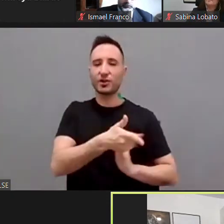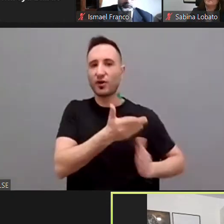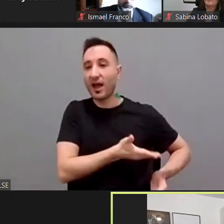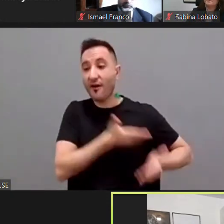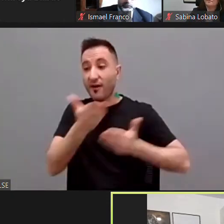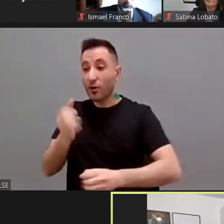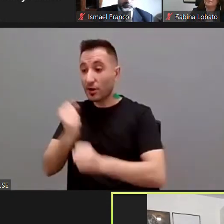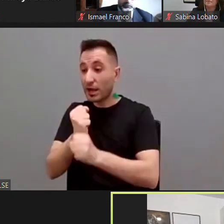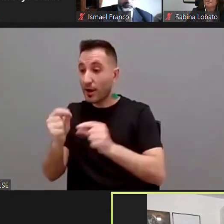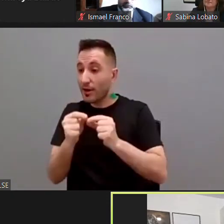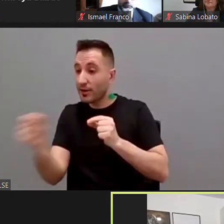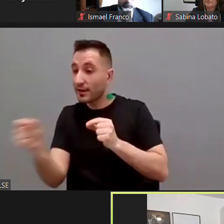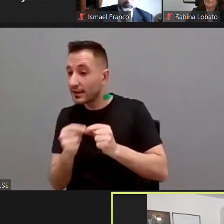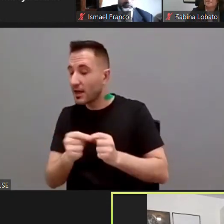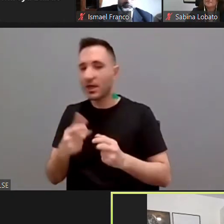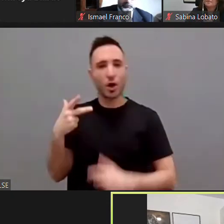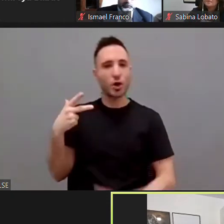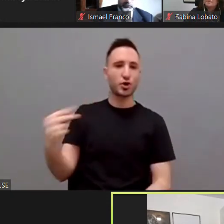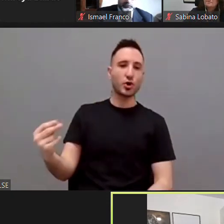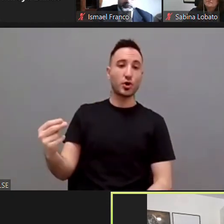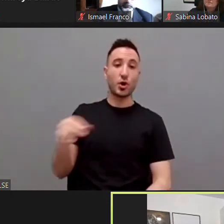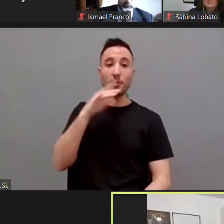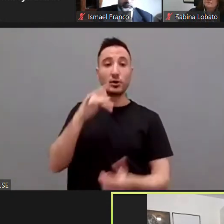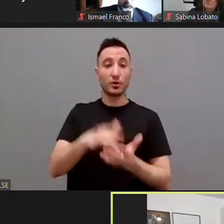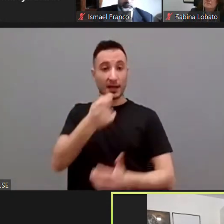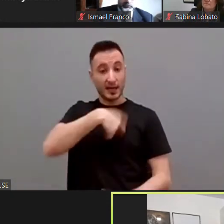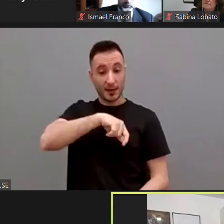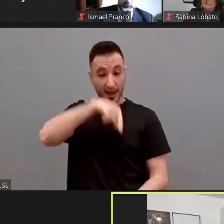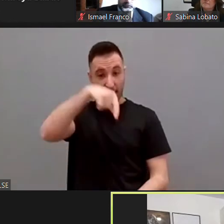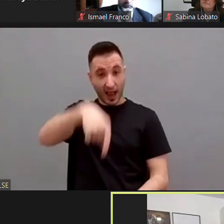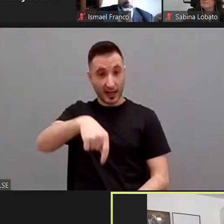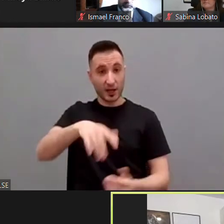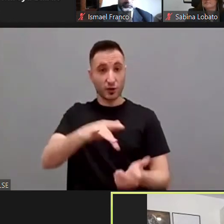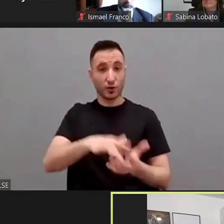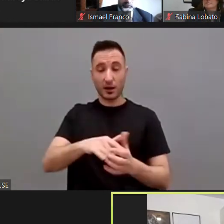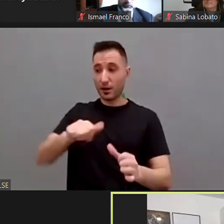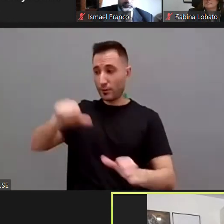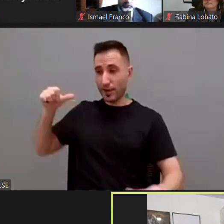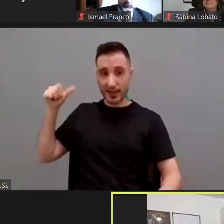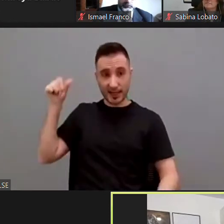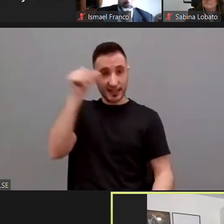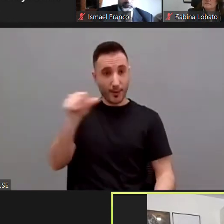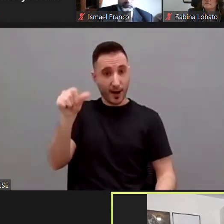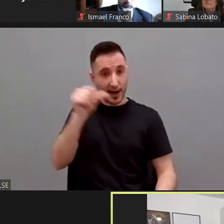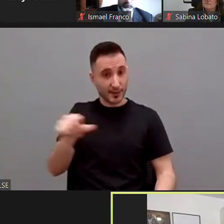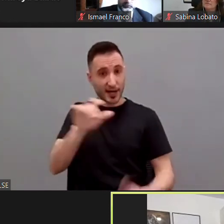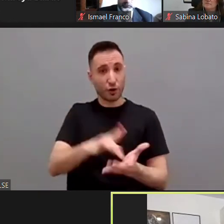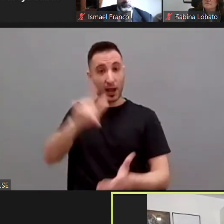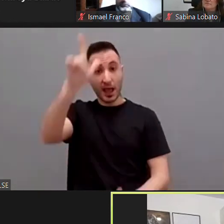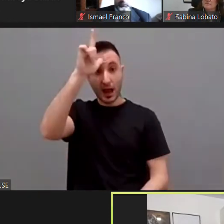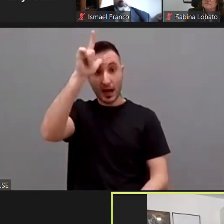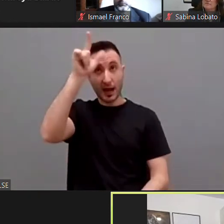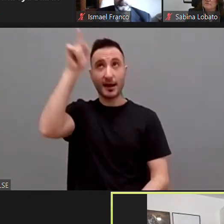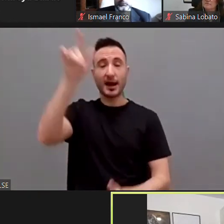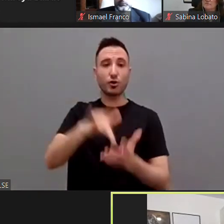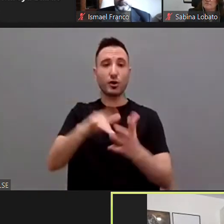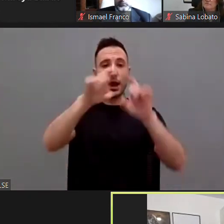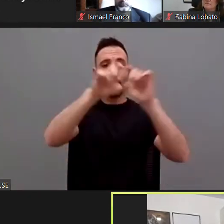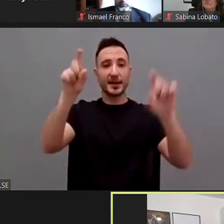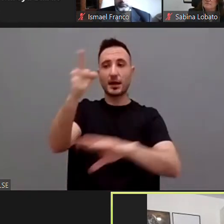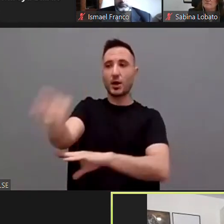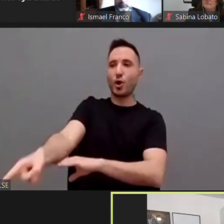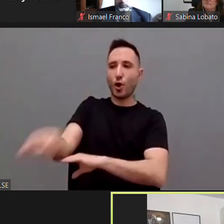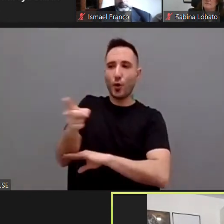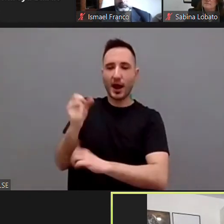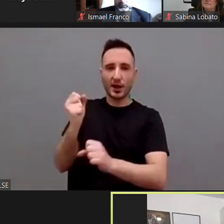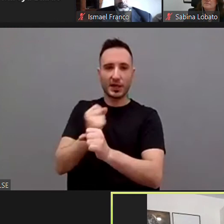teletrabajo porque en España, ya veíais hace un par de semanas cómo el teletrabajo en Alemania en esta crisis se está poniendo por imperativo legal, ¿no? En el momento